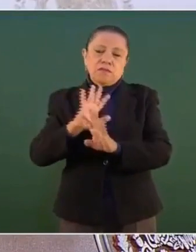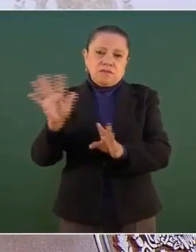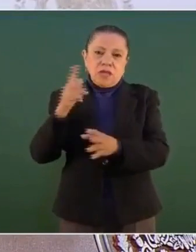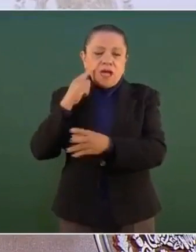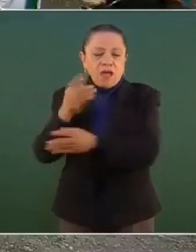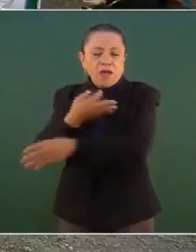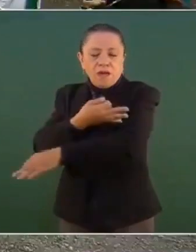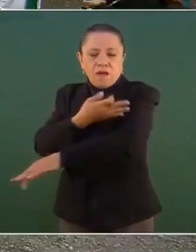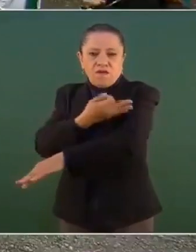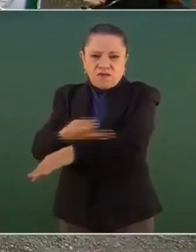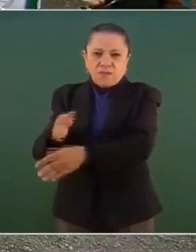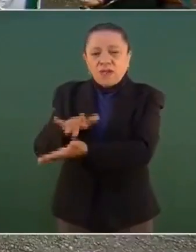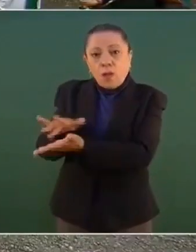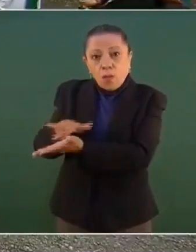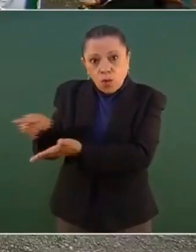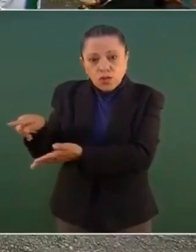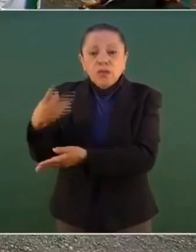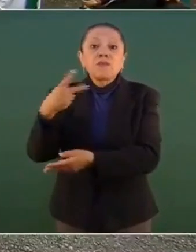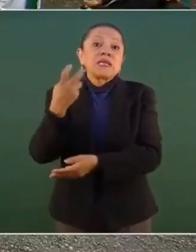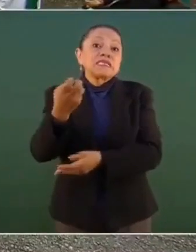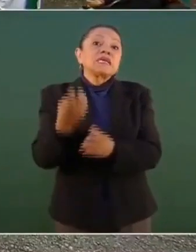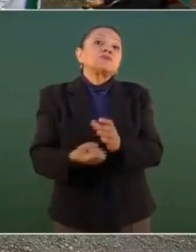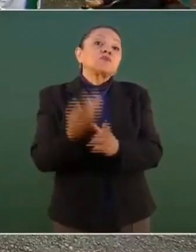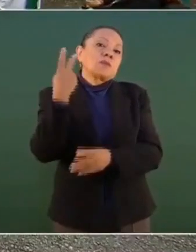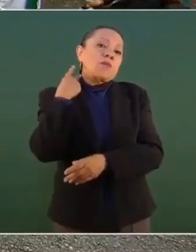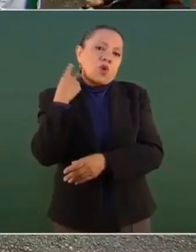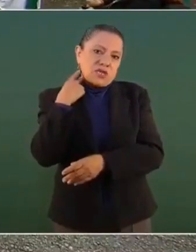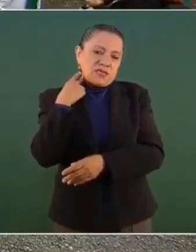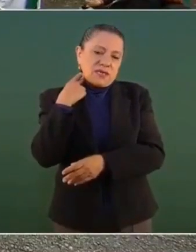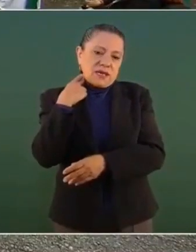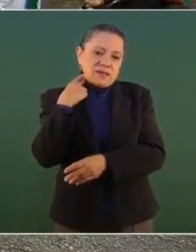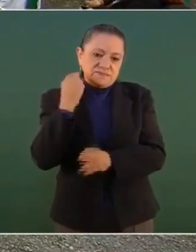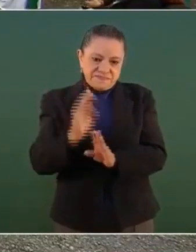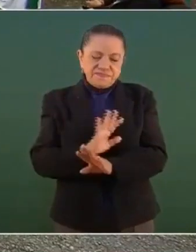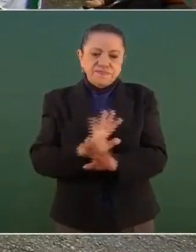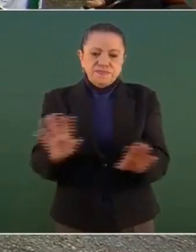siguiendo. Vamos a un compañero de México.